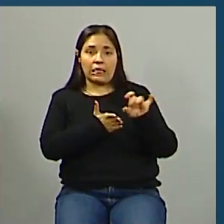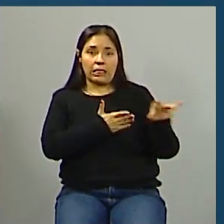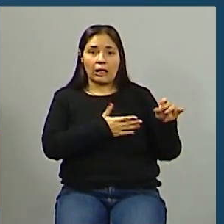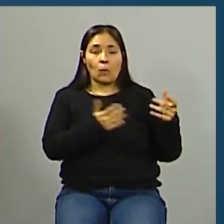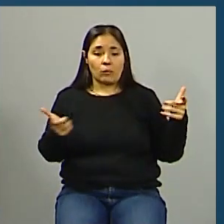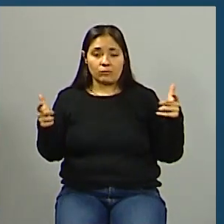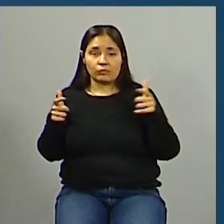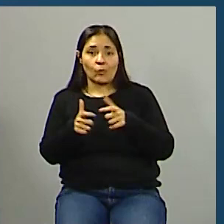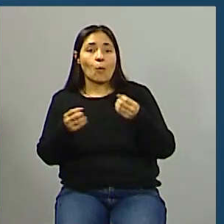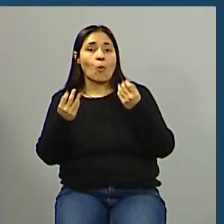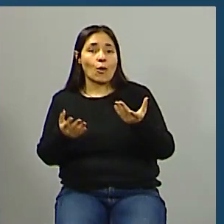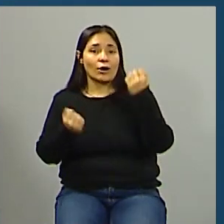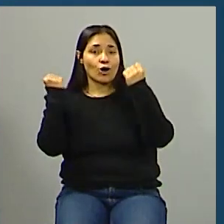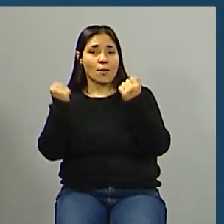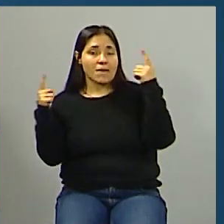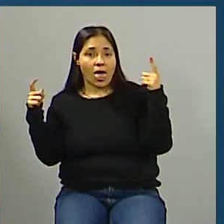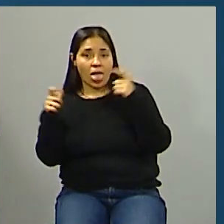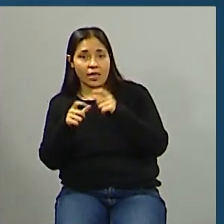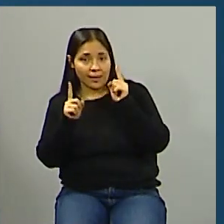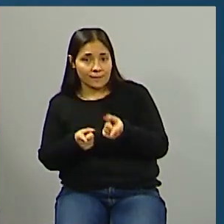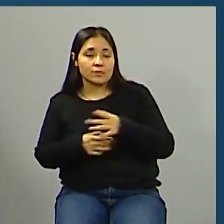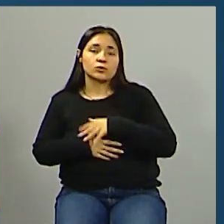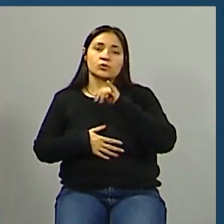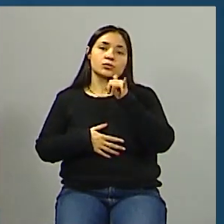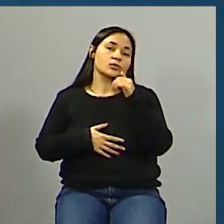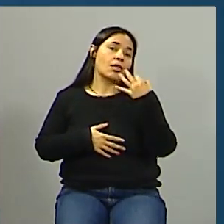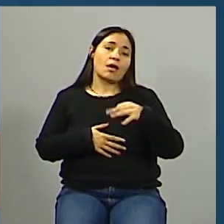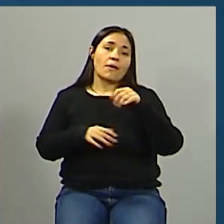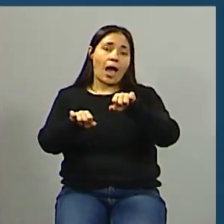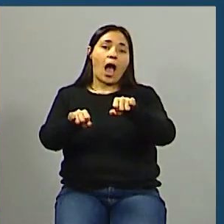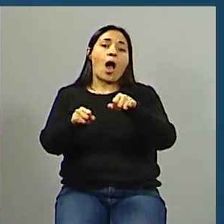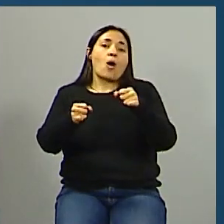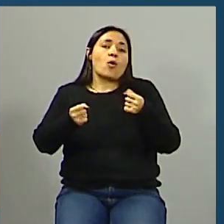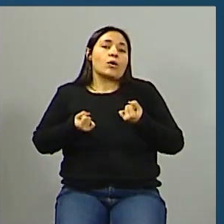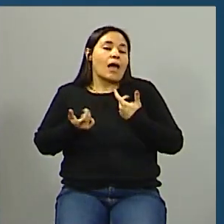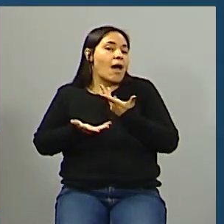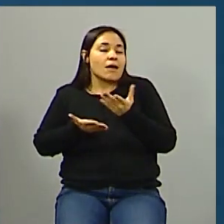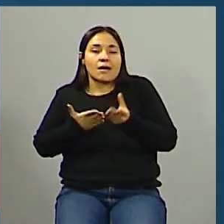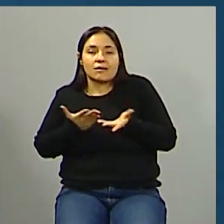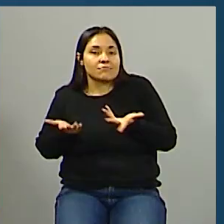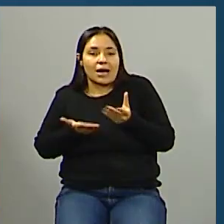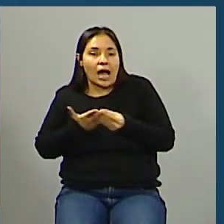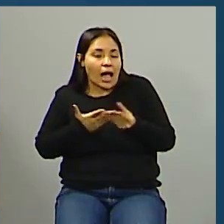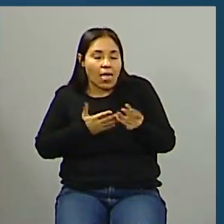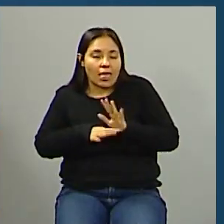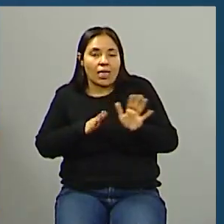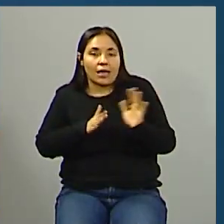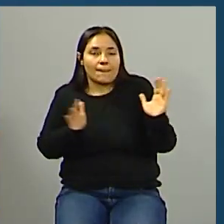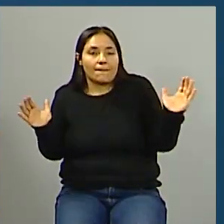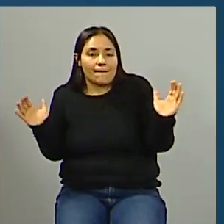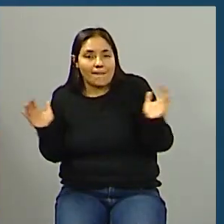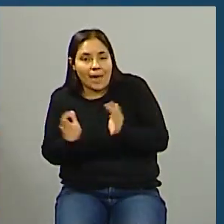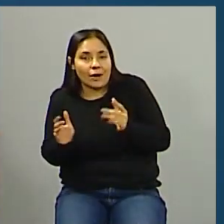Desde ya ha habido una necesidad de ajustar en donde se pueda, y